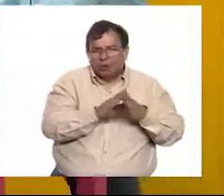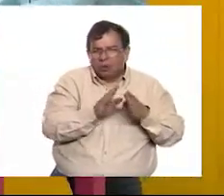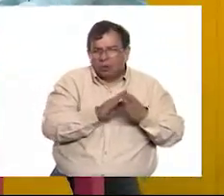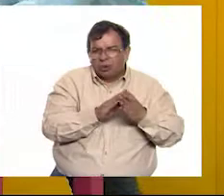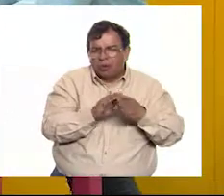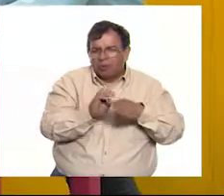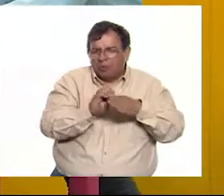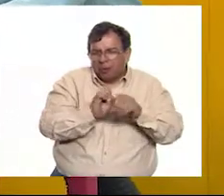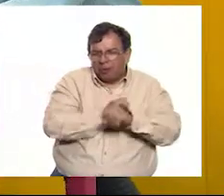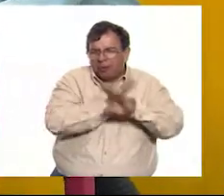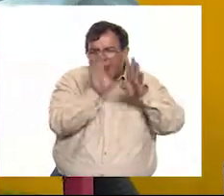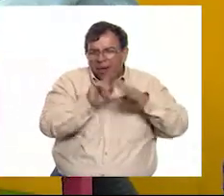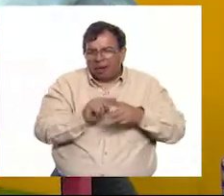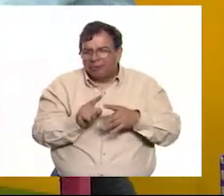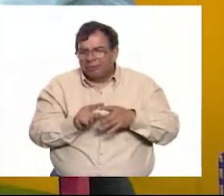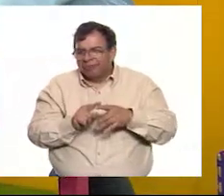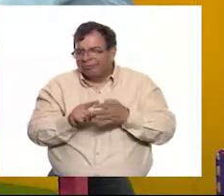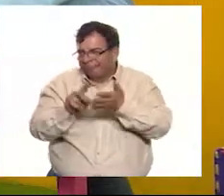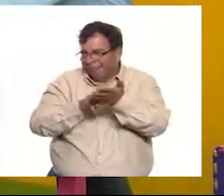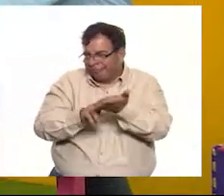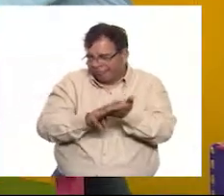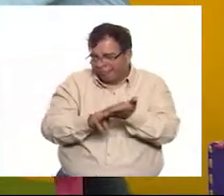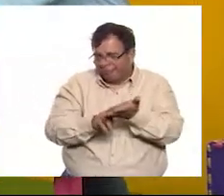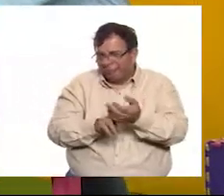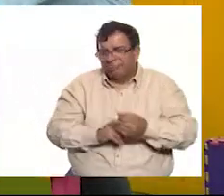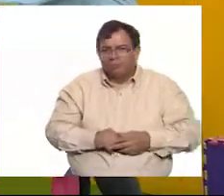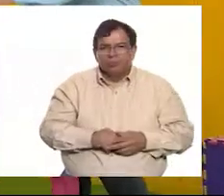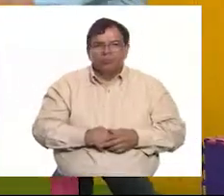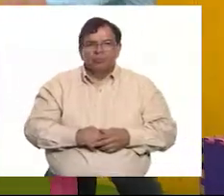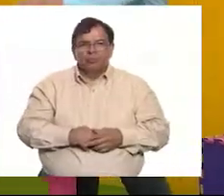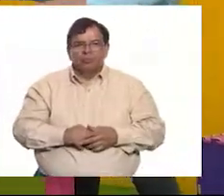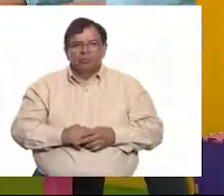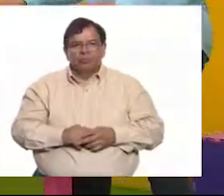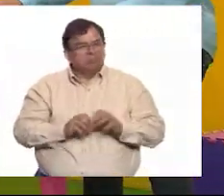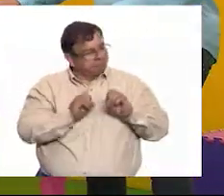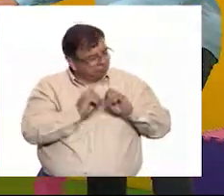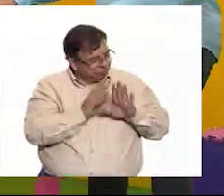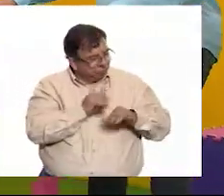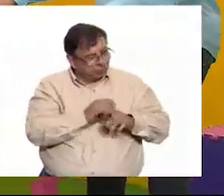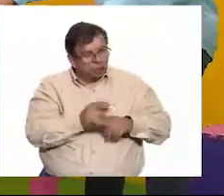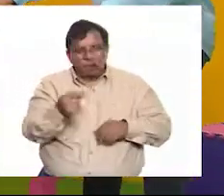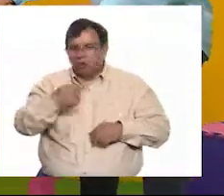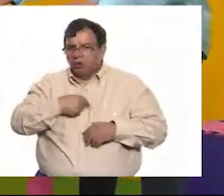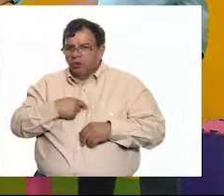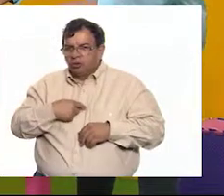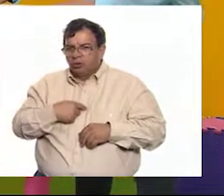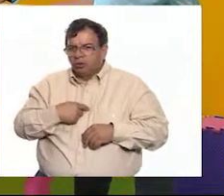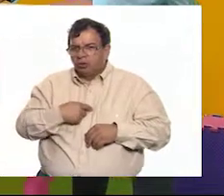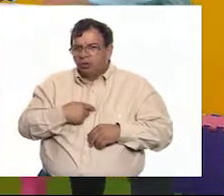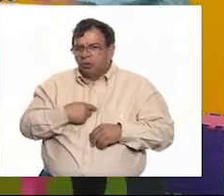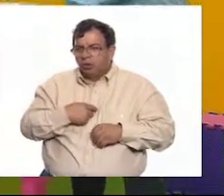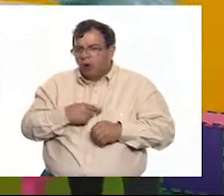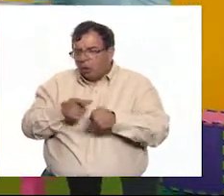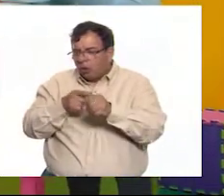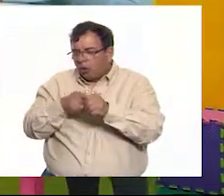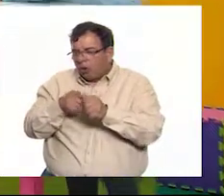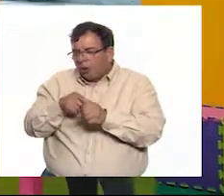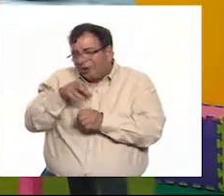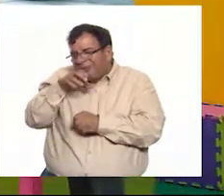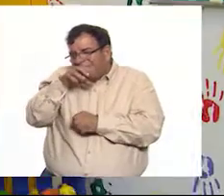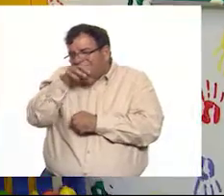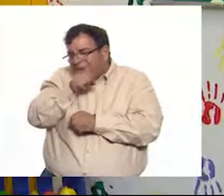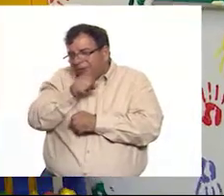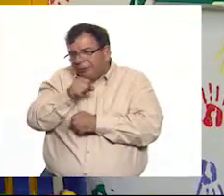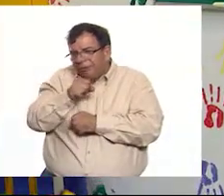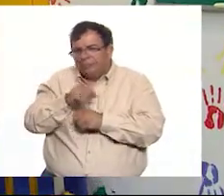lila y el verde. Ok, claro que sí. Y yo voy a tomar entonces los colores cálidos,